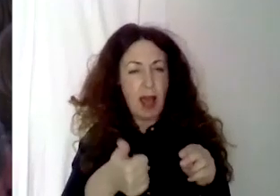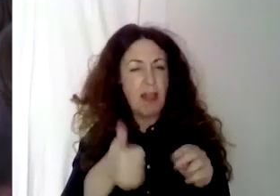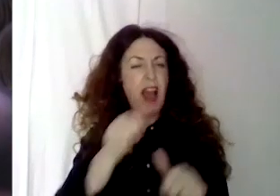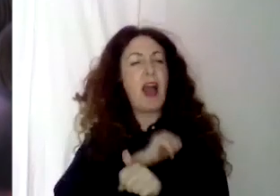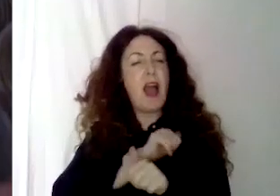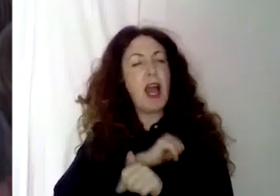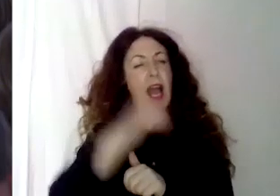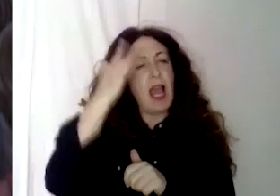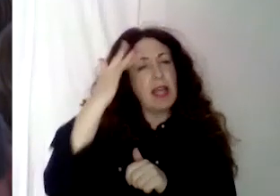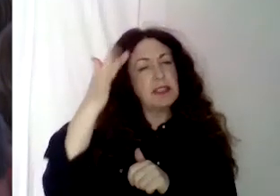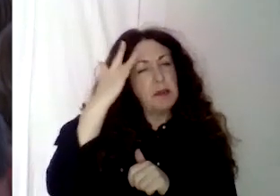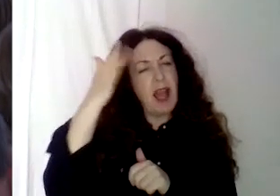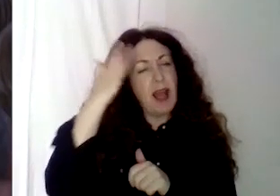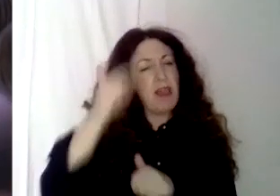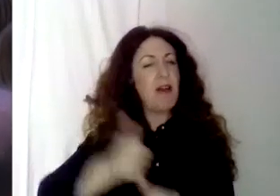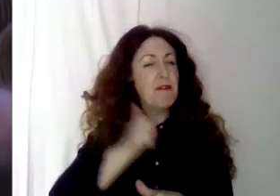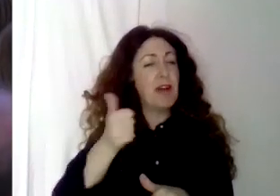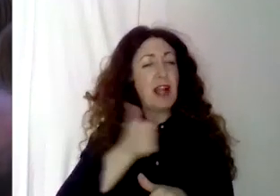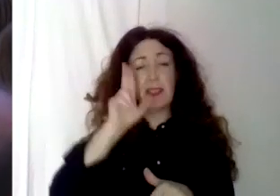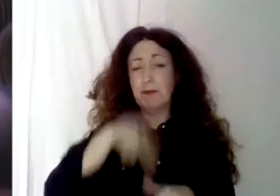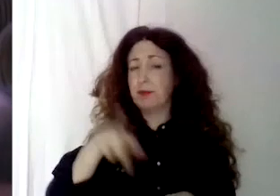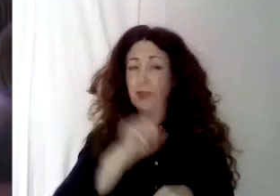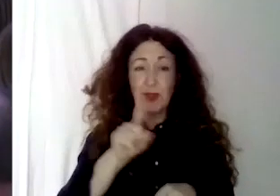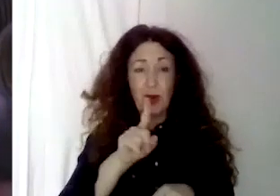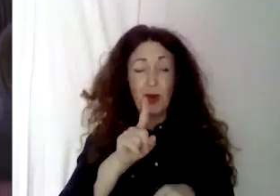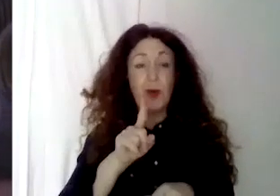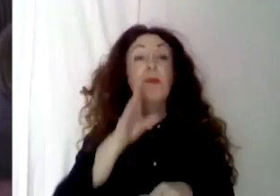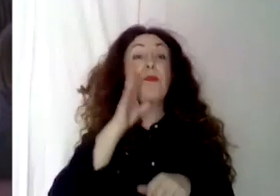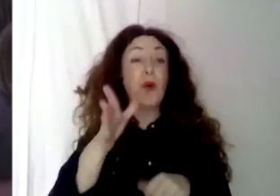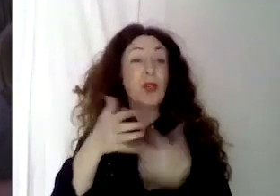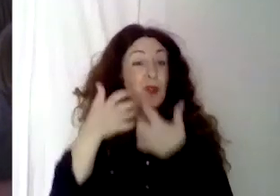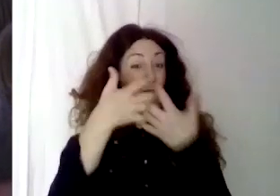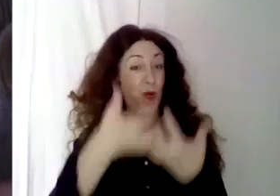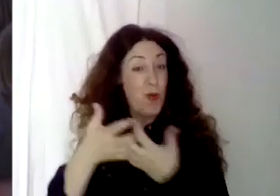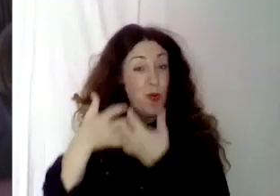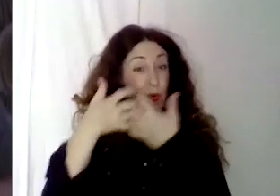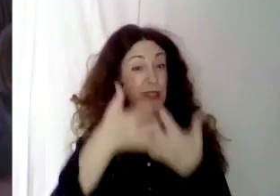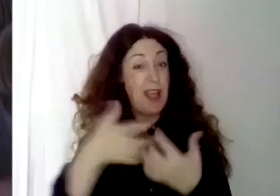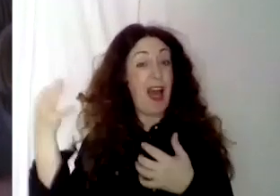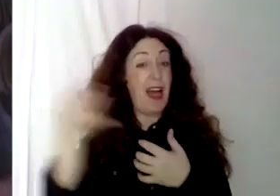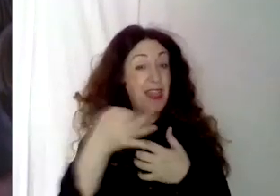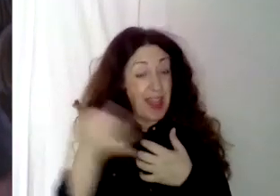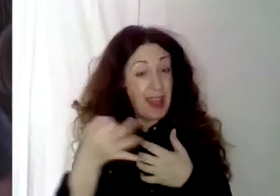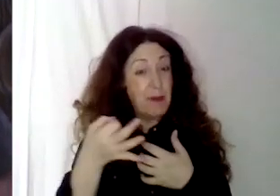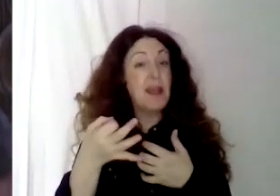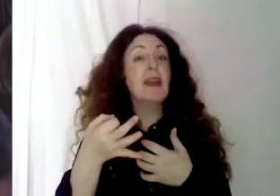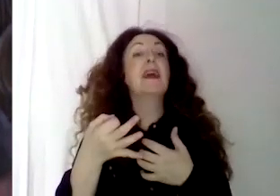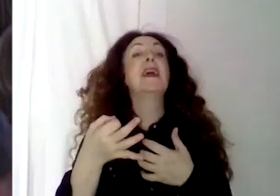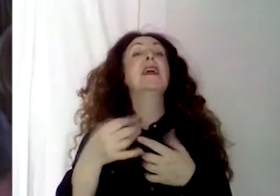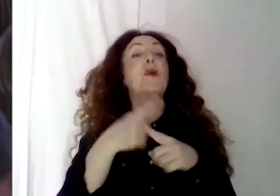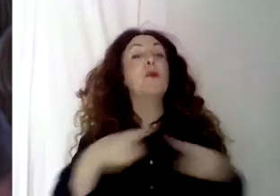esperanzas. Necesitas luchar y para luchar es preciso que me conozcas. Mi fuerza está hecha de